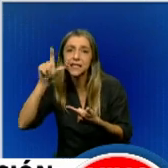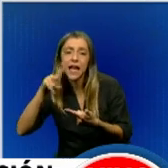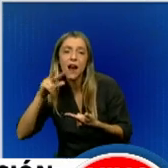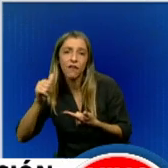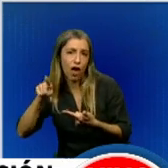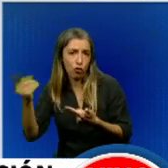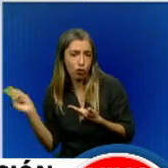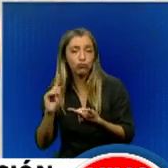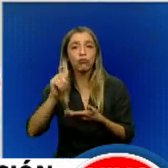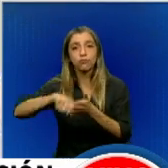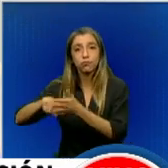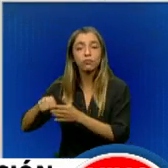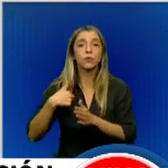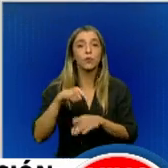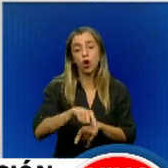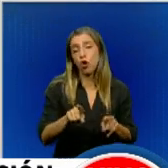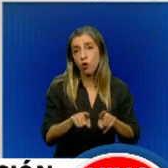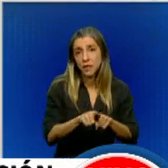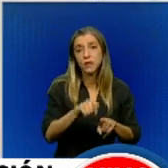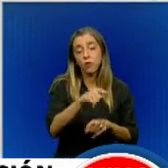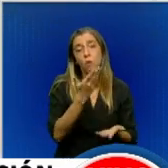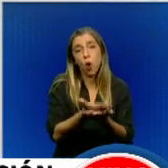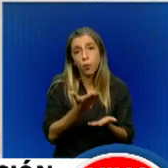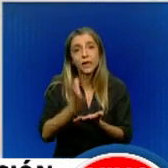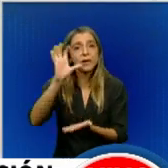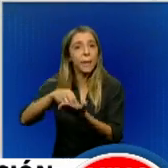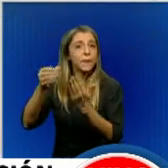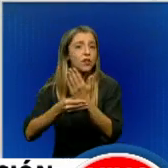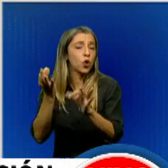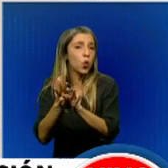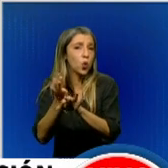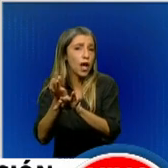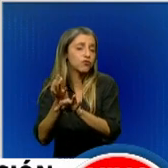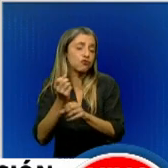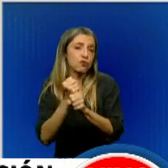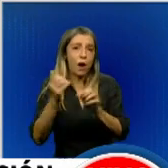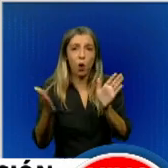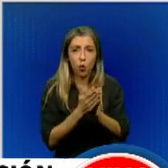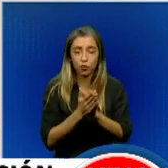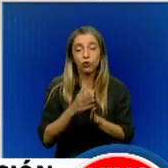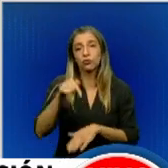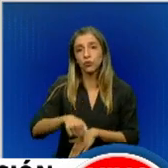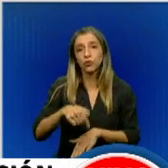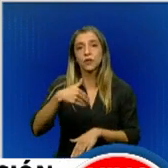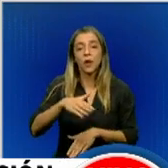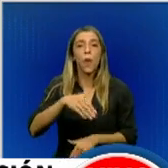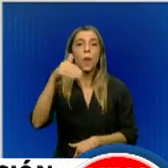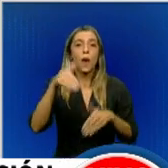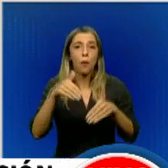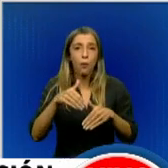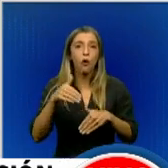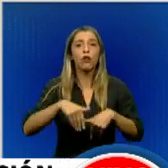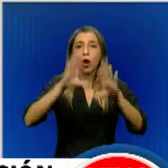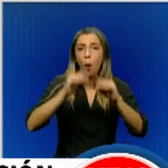fuego que en este caso hagamos lo mismo lo trabaje con el ministerio educación hablamos los gracias corresponde votar en general y en